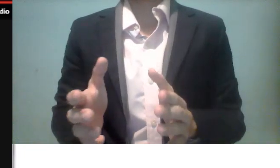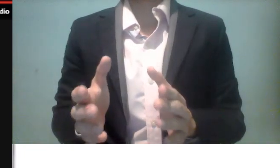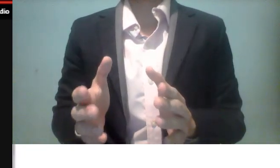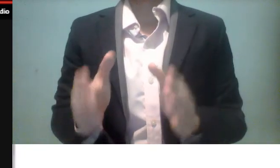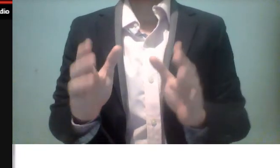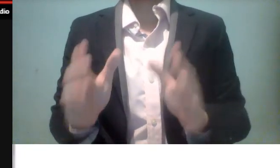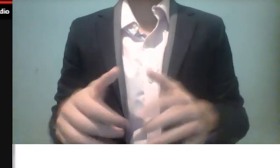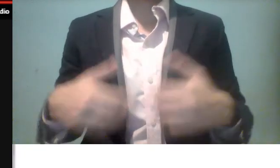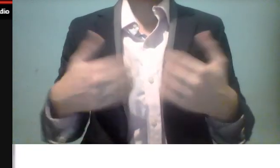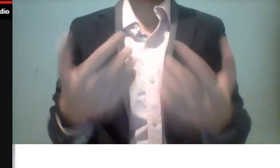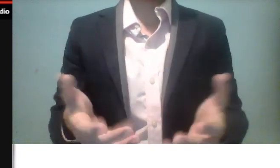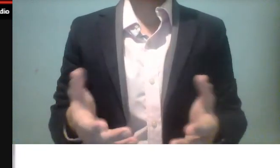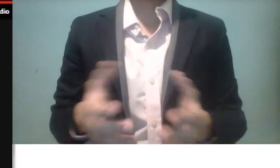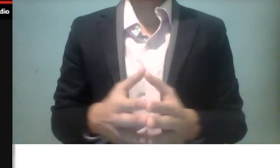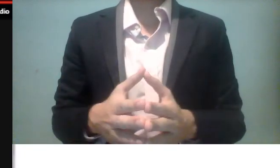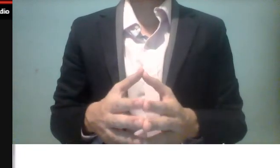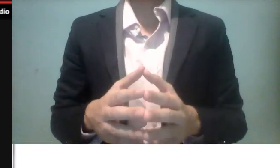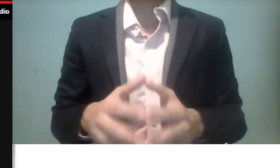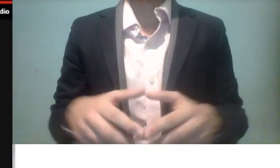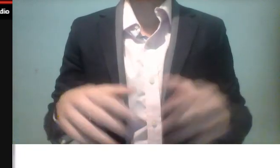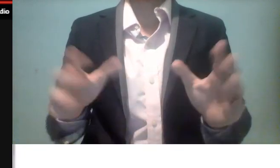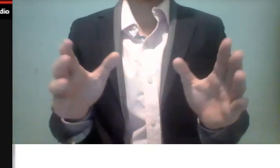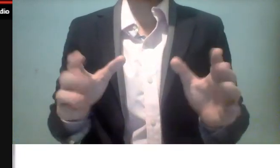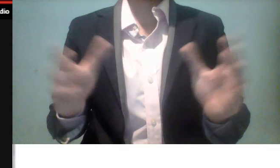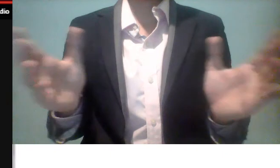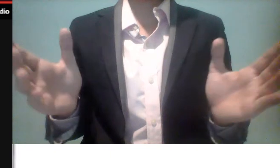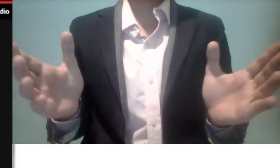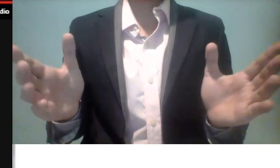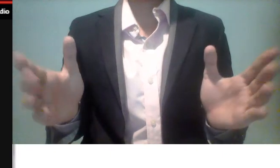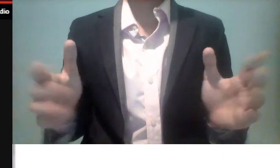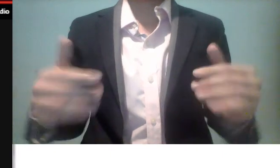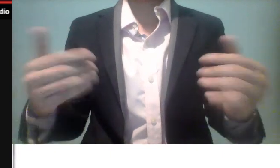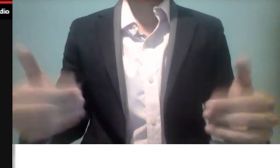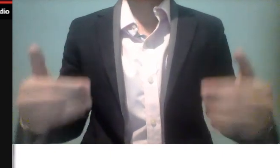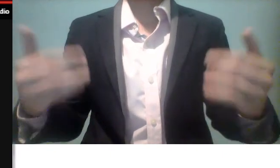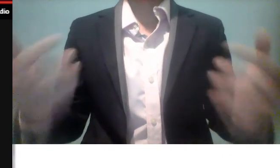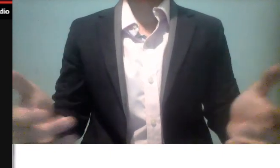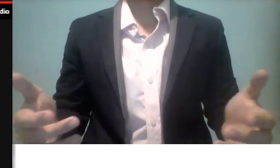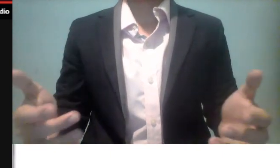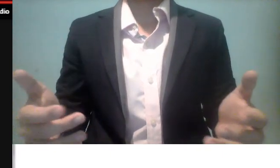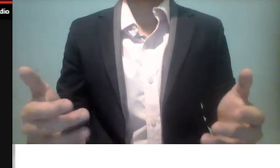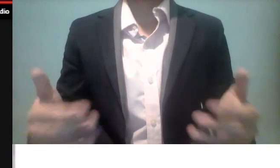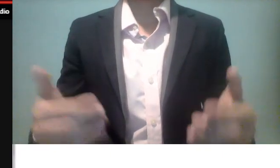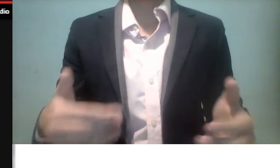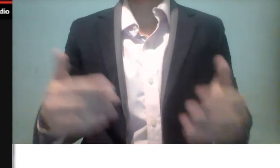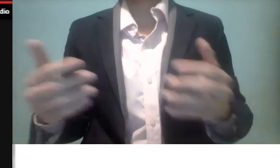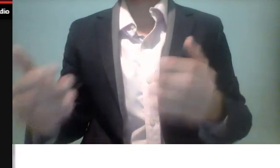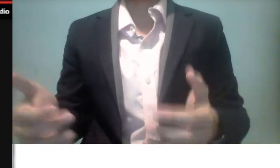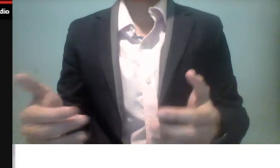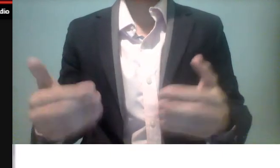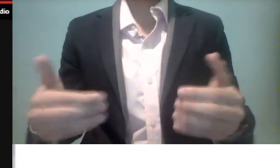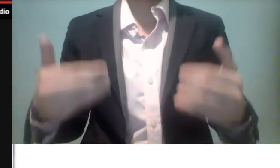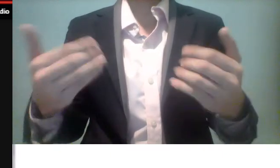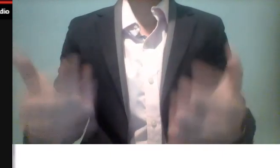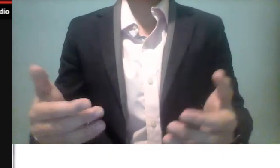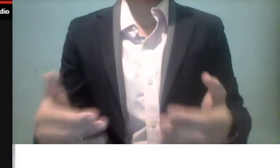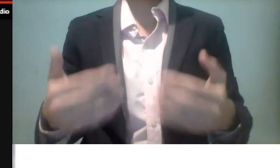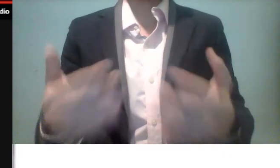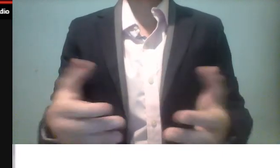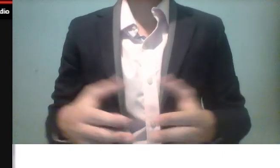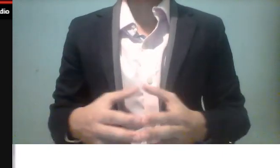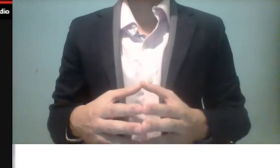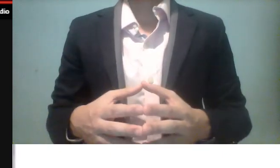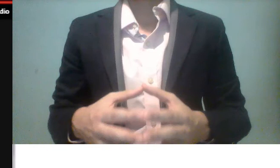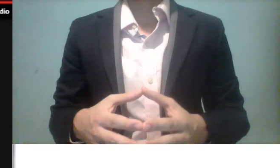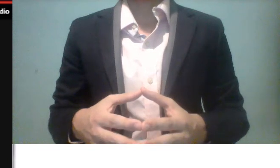cierta información en donde Miguel Ángel Mancera pues salga alguno de estos nombres o incluso personas muy cercanas que luego pueden pues destruir